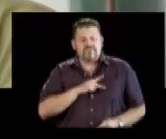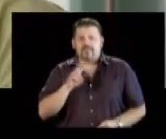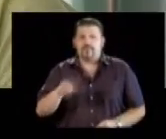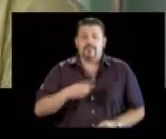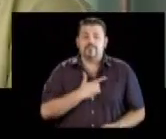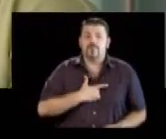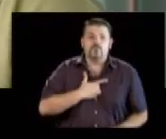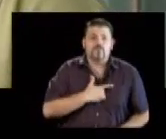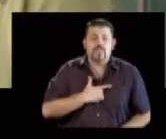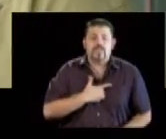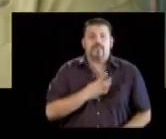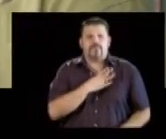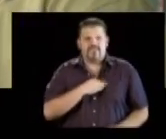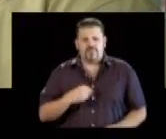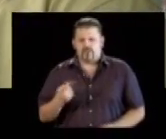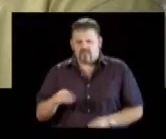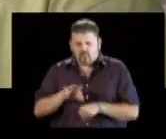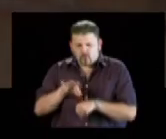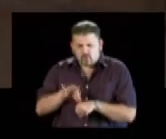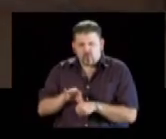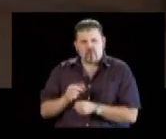fuera